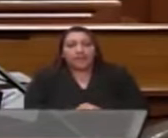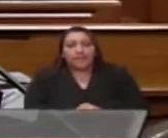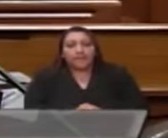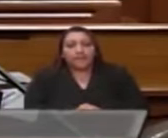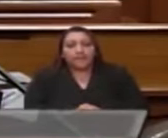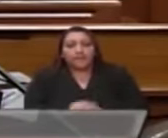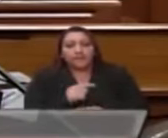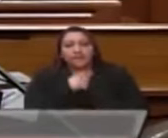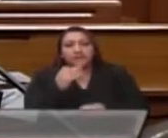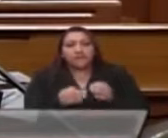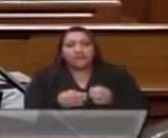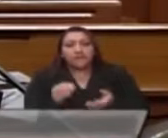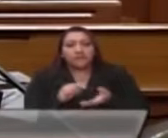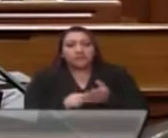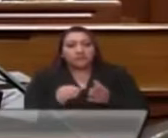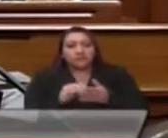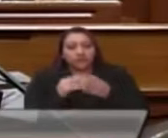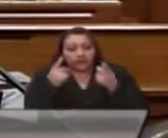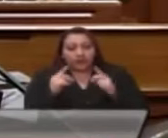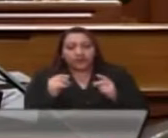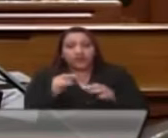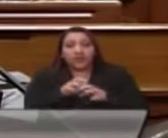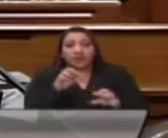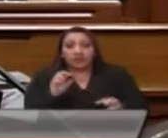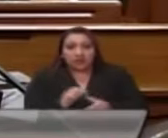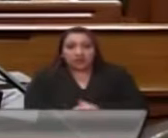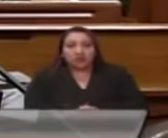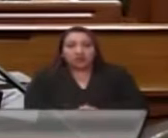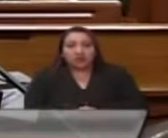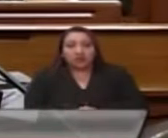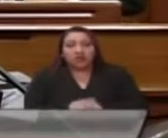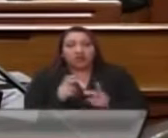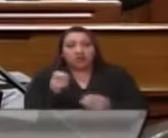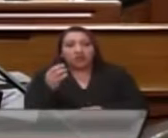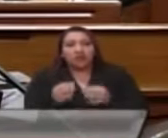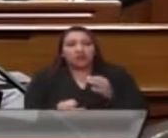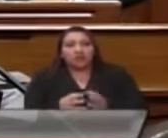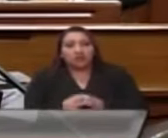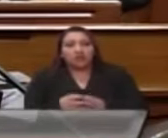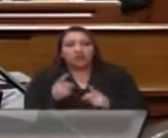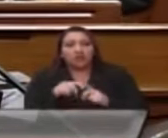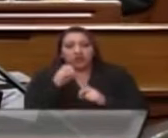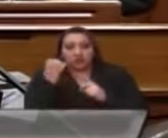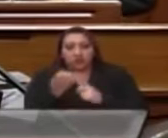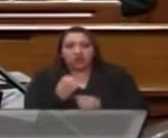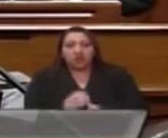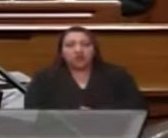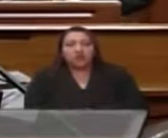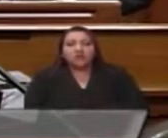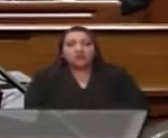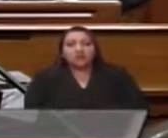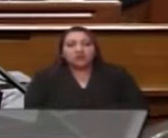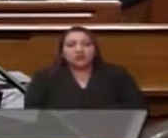Poder Judicial establezca acuerdos plenarios en materia de justicia intercultural.